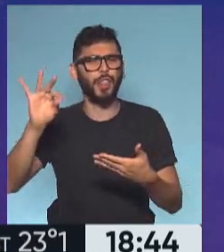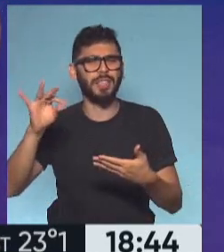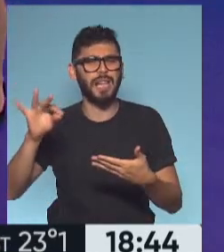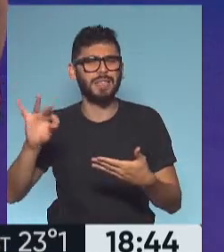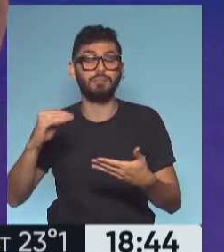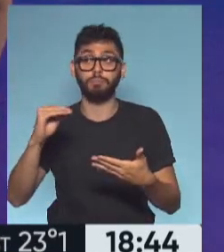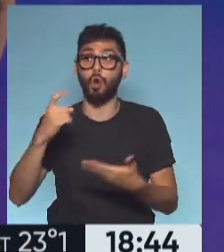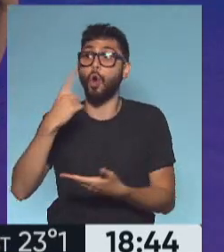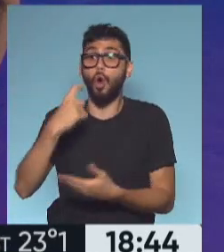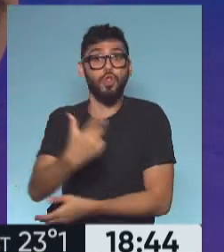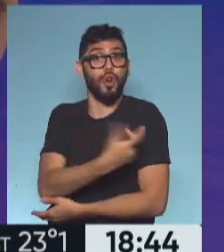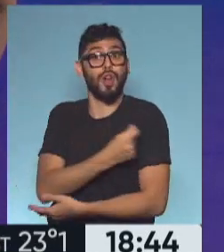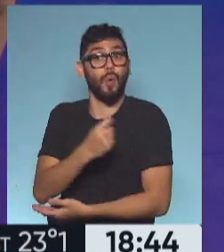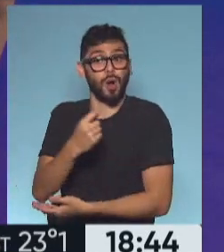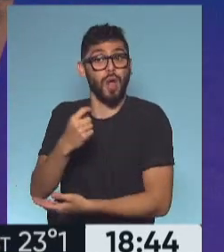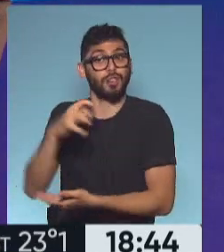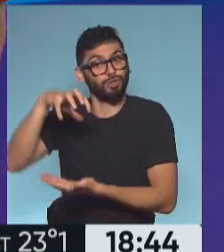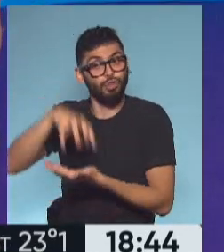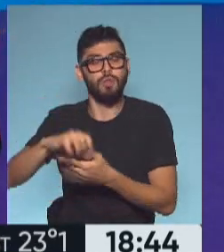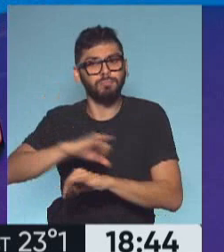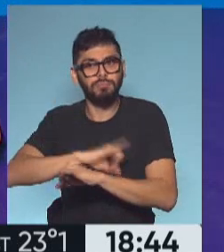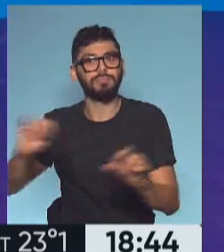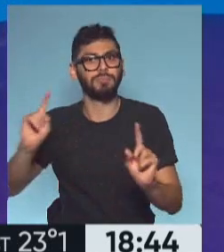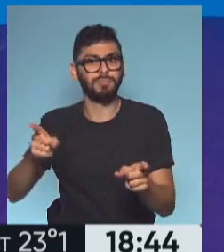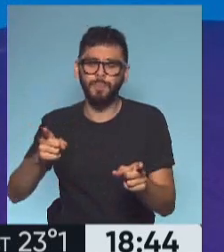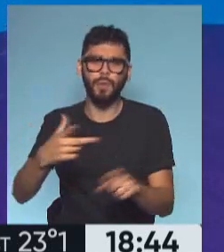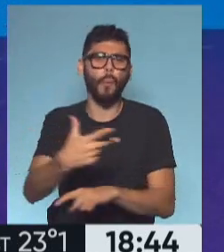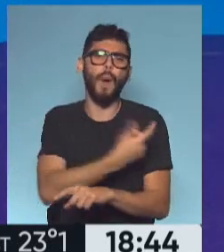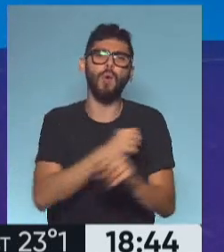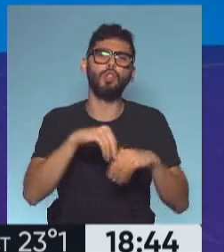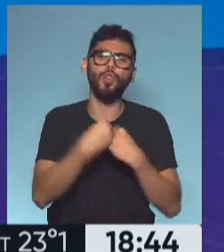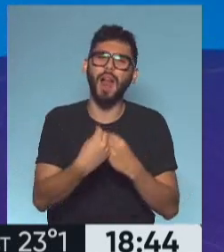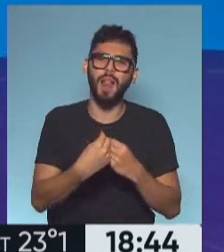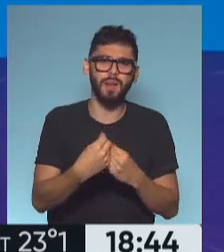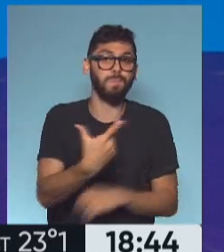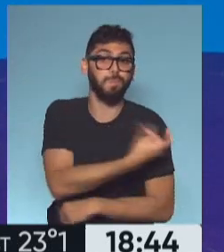está el monitor público de vacunación. Recordemos, como siempre, vacunas aplicadas en verde,